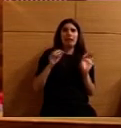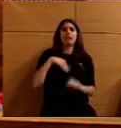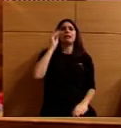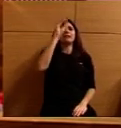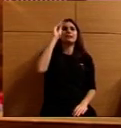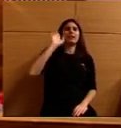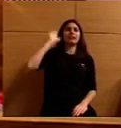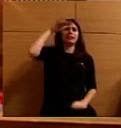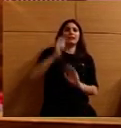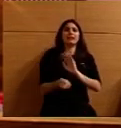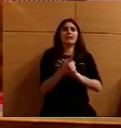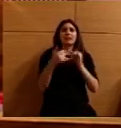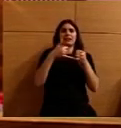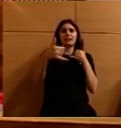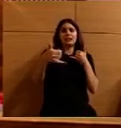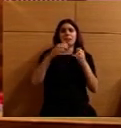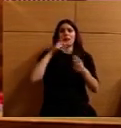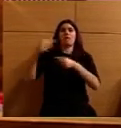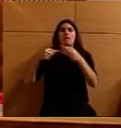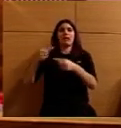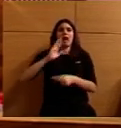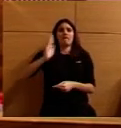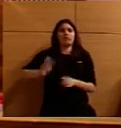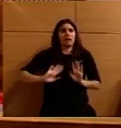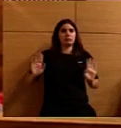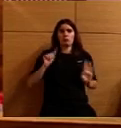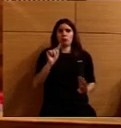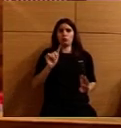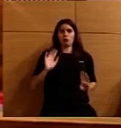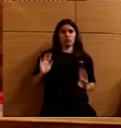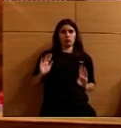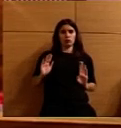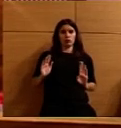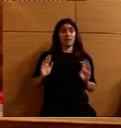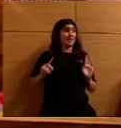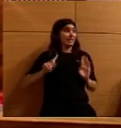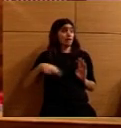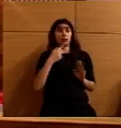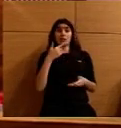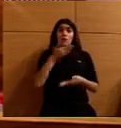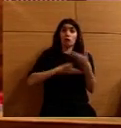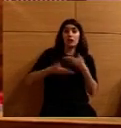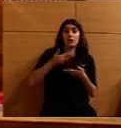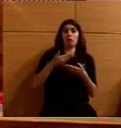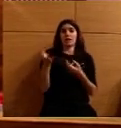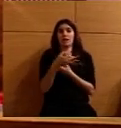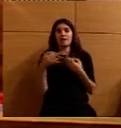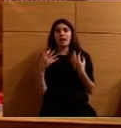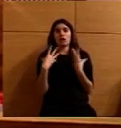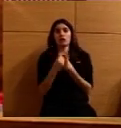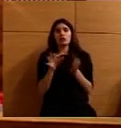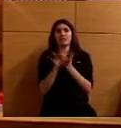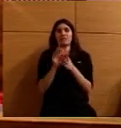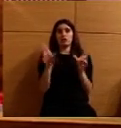a la Generalitat a la creación de una línea de ayudas para las familias más afectadas. Y luego, coordinación eficaz con los servicios